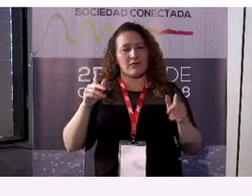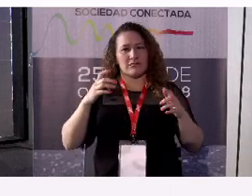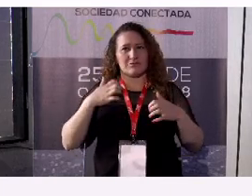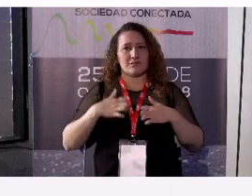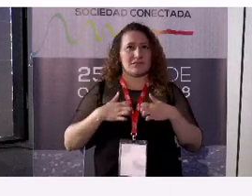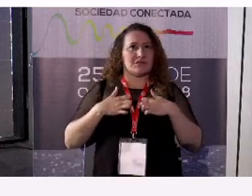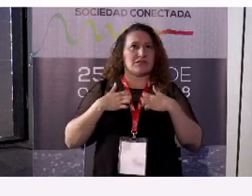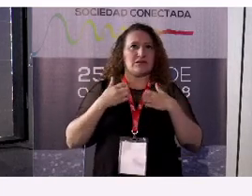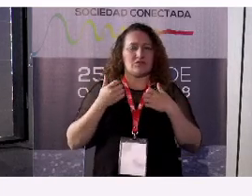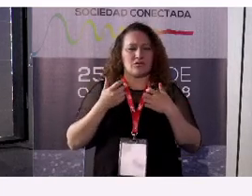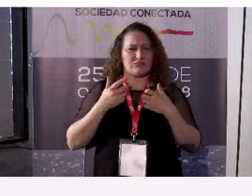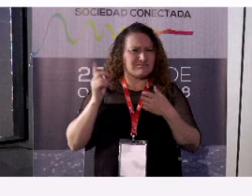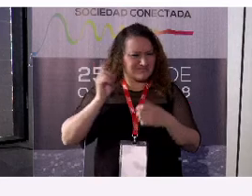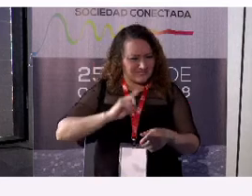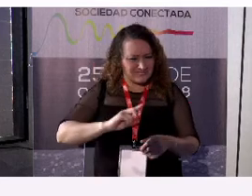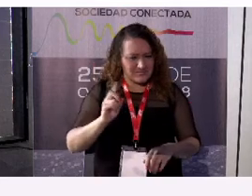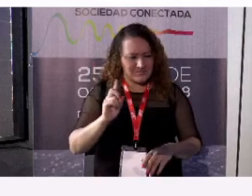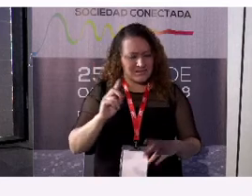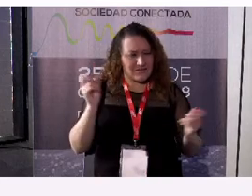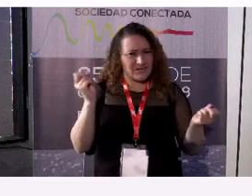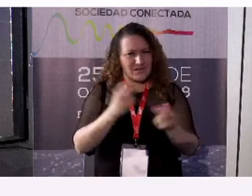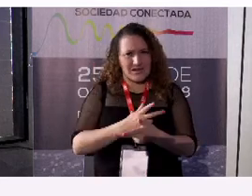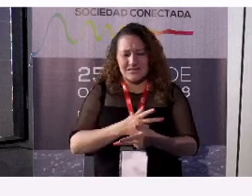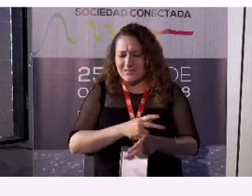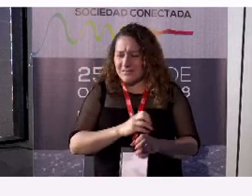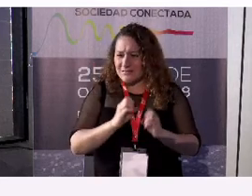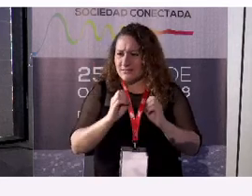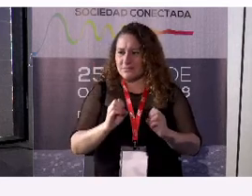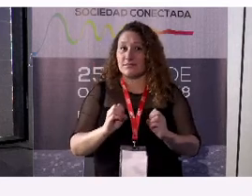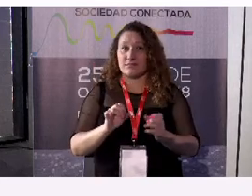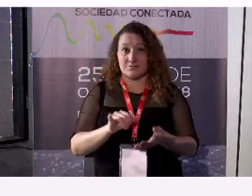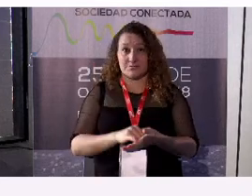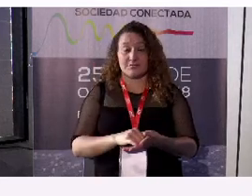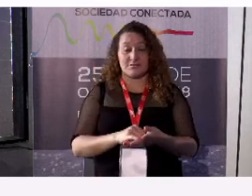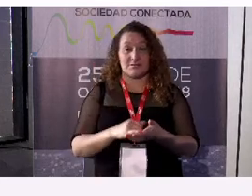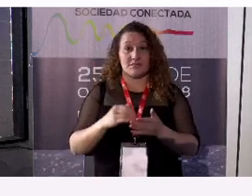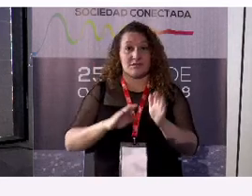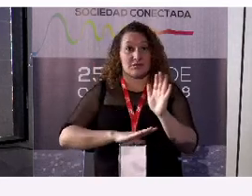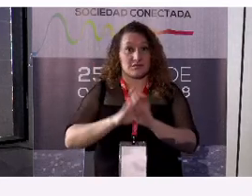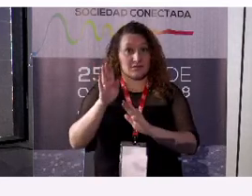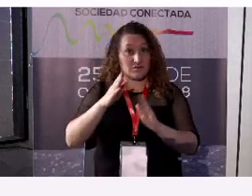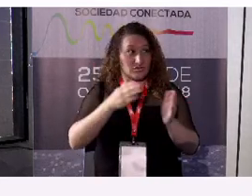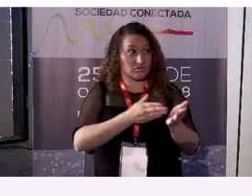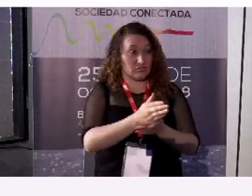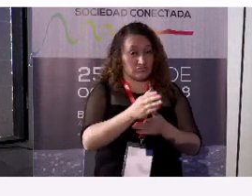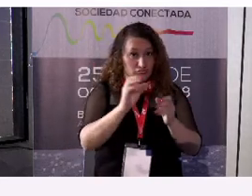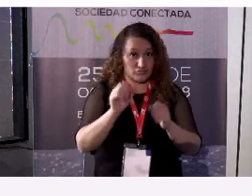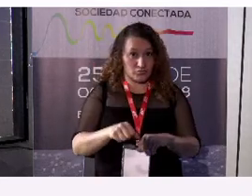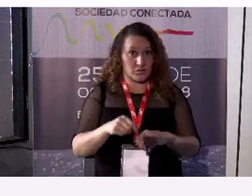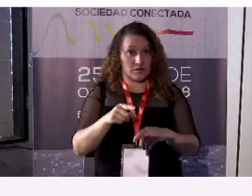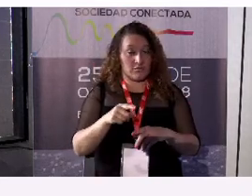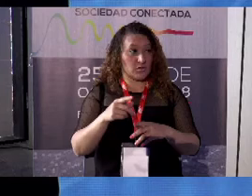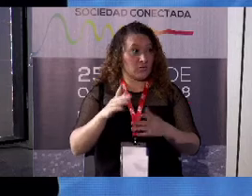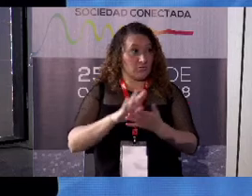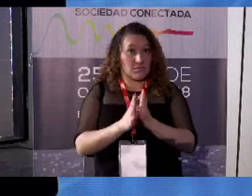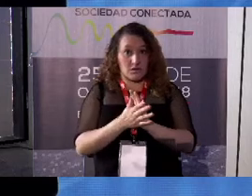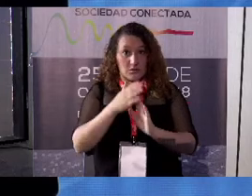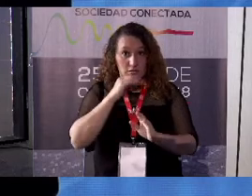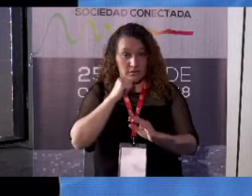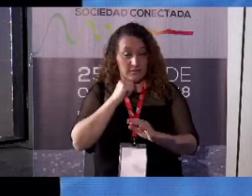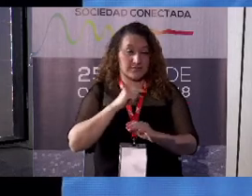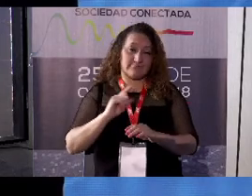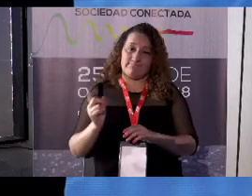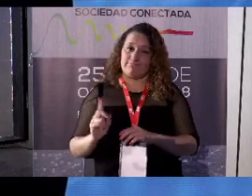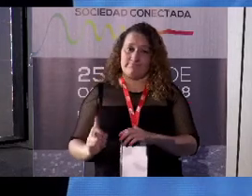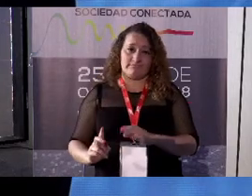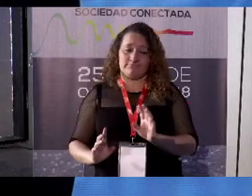violencia tenemos que tener claro que el desarrollo sostenible no es posible si no tenemos paz y